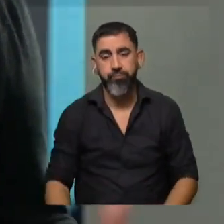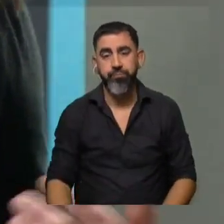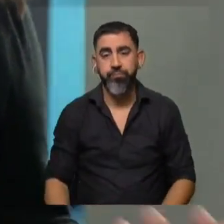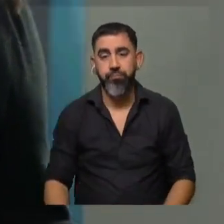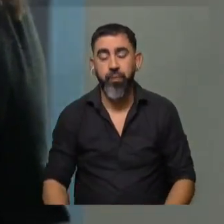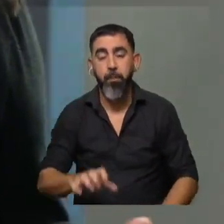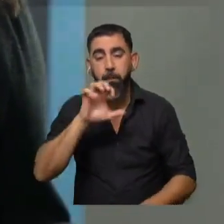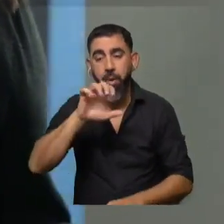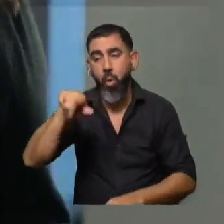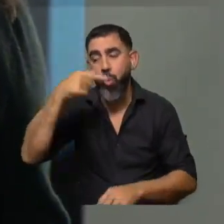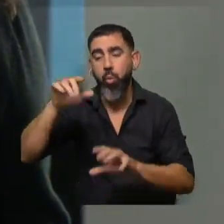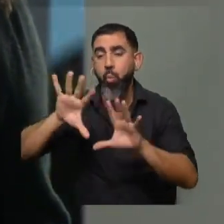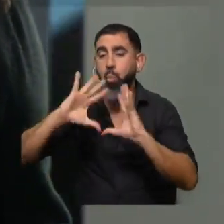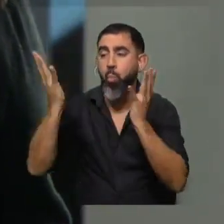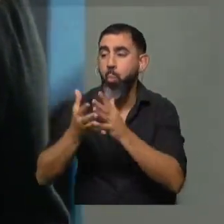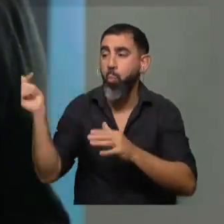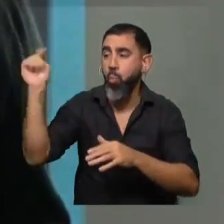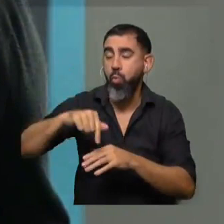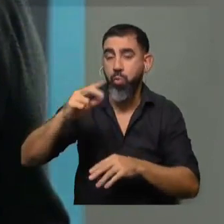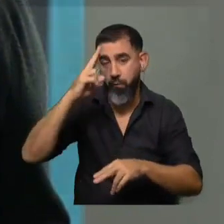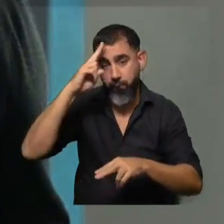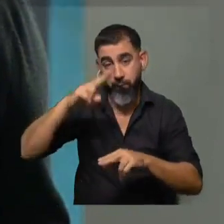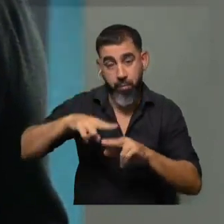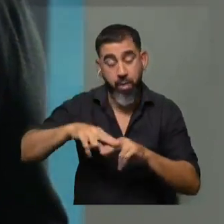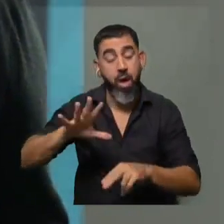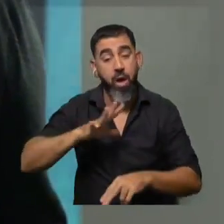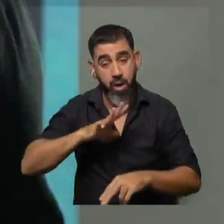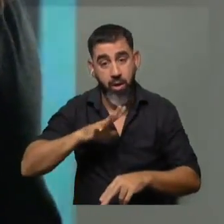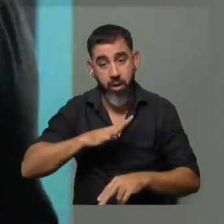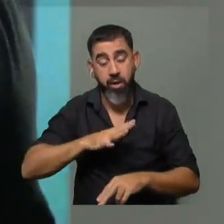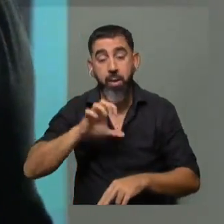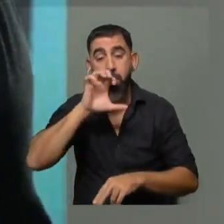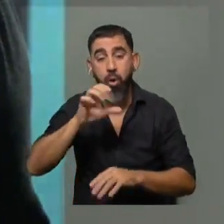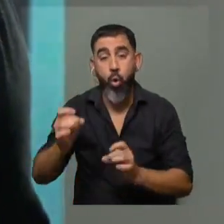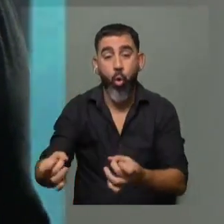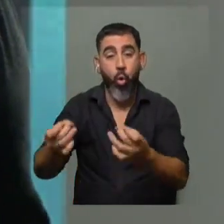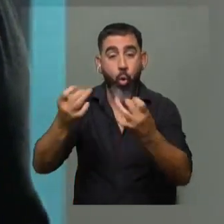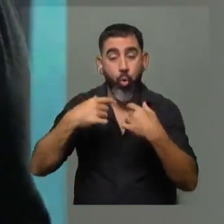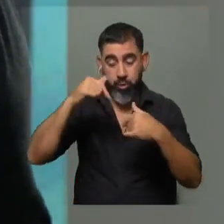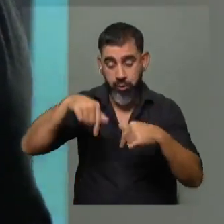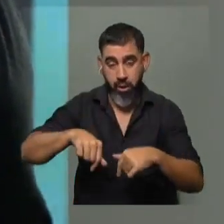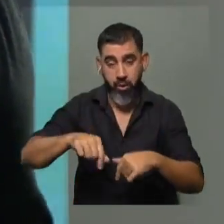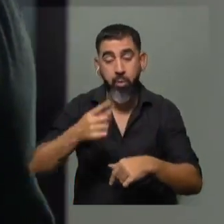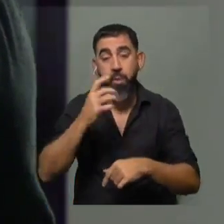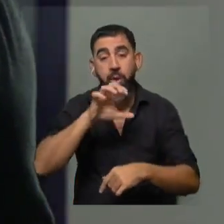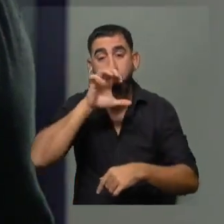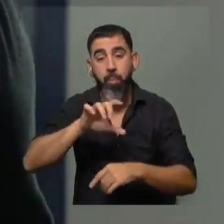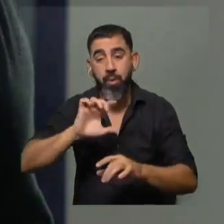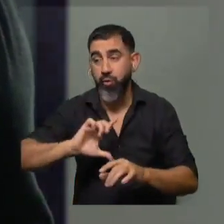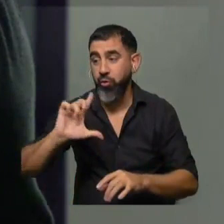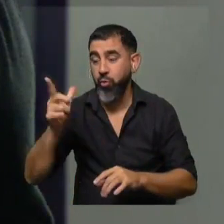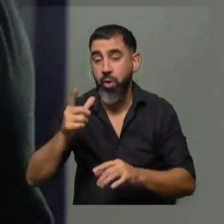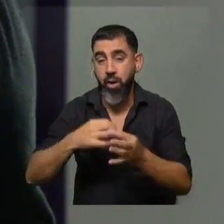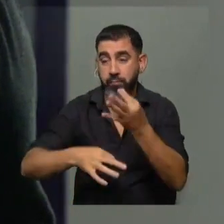Perros que venían de otras partes del mundo donde la leishmaniasis existe y perros que venían infectados acá. Pero esos perros sin el vector no